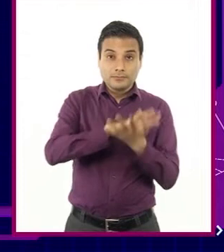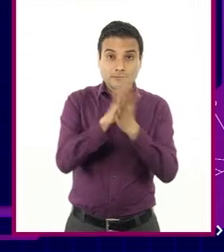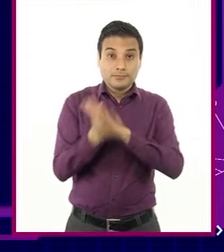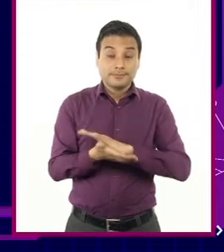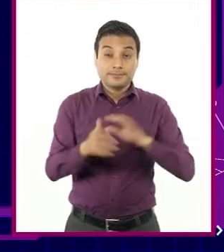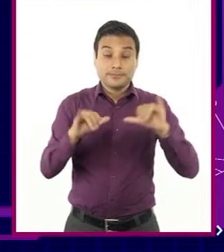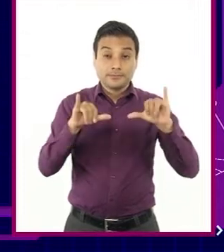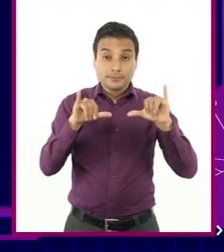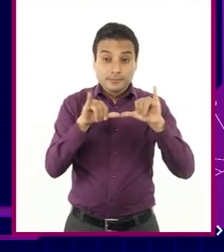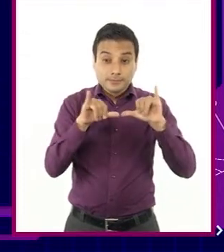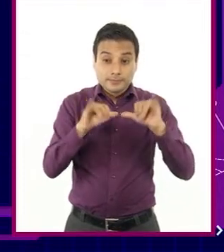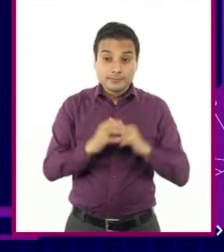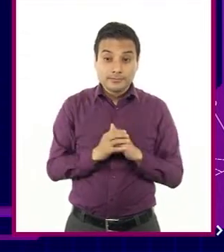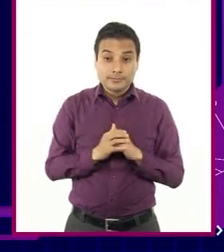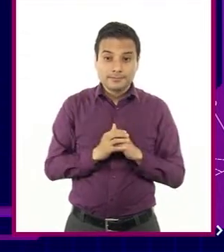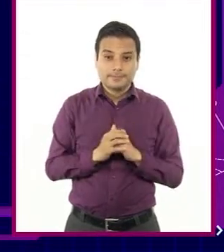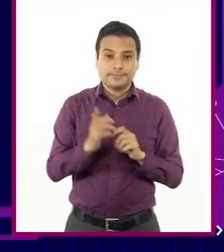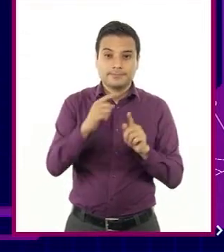los metros entre